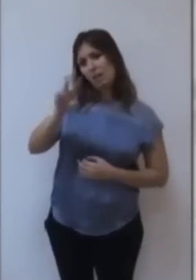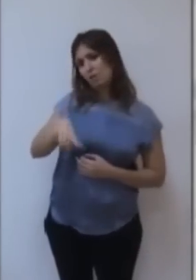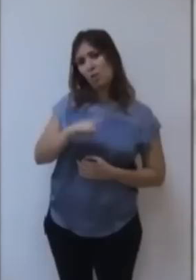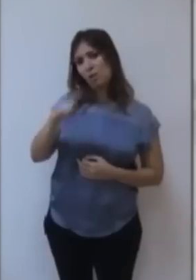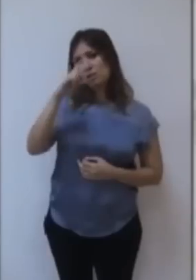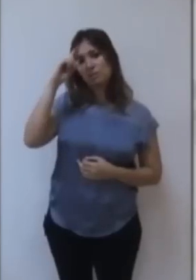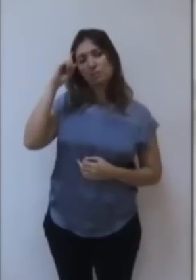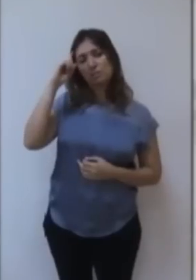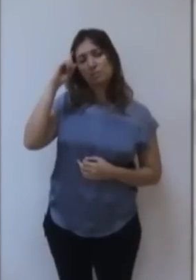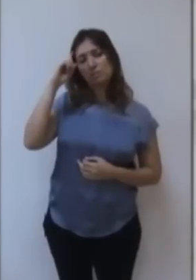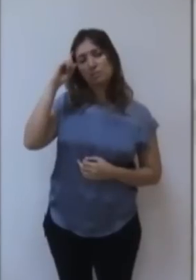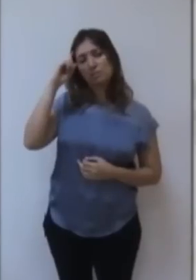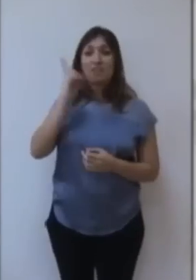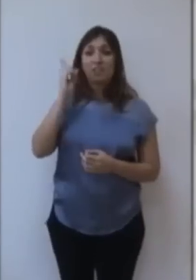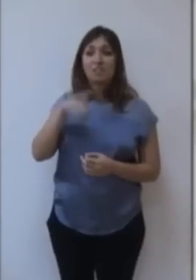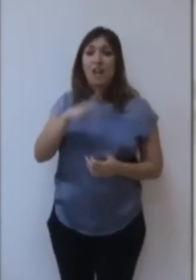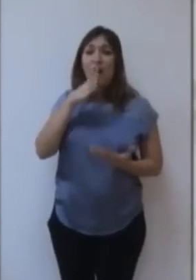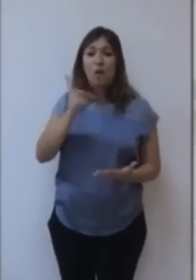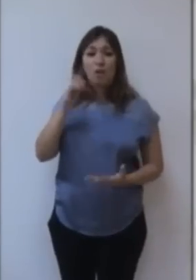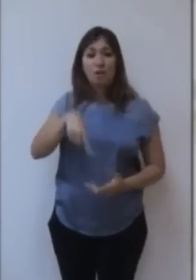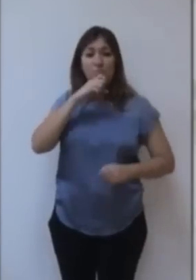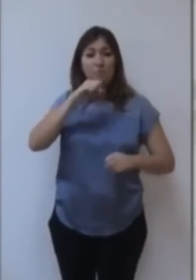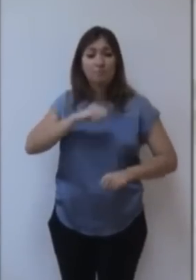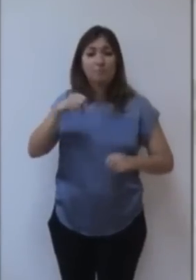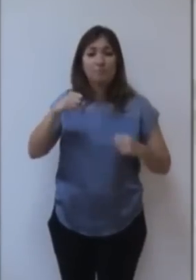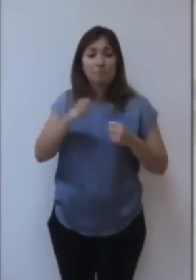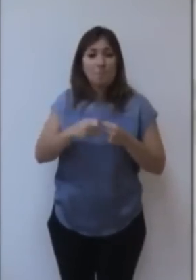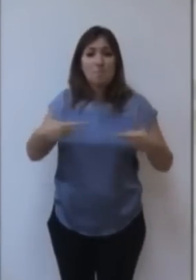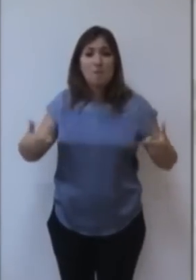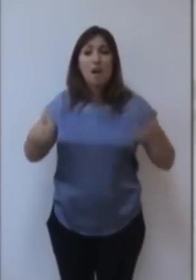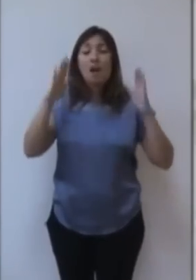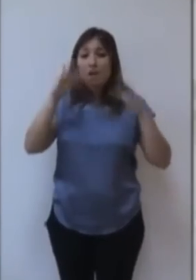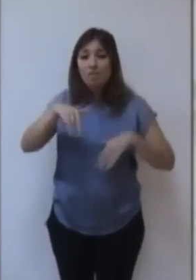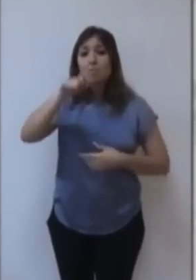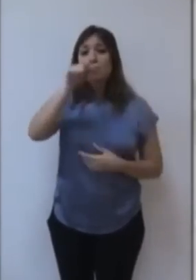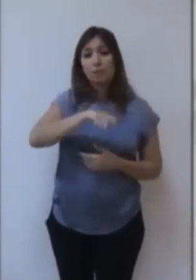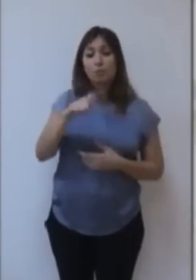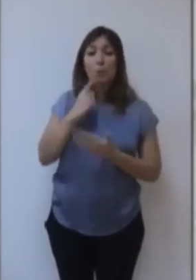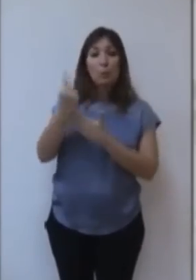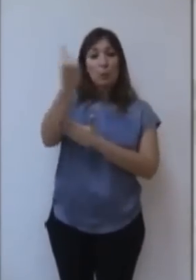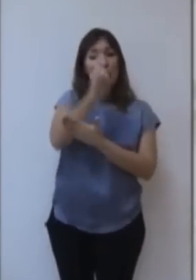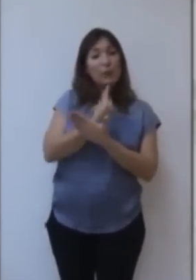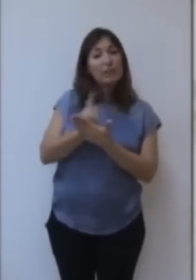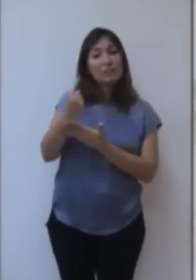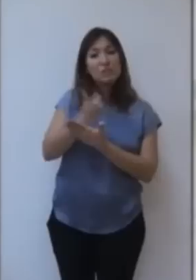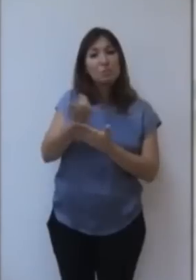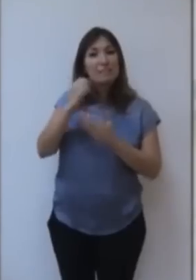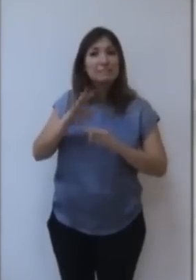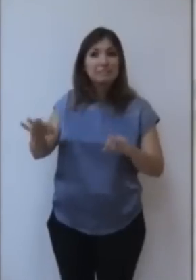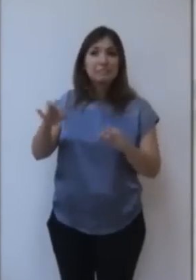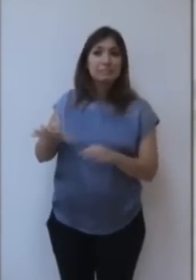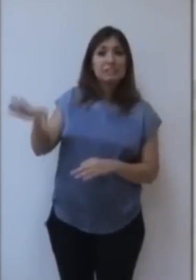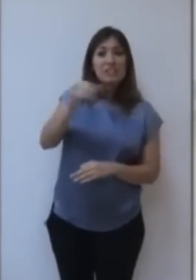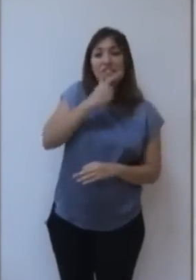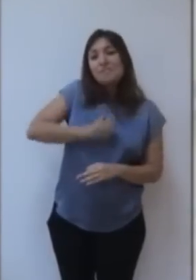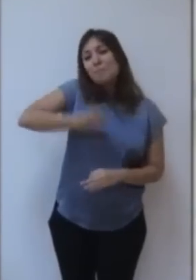de envejecimiento que estamos sufriendo hace que la población destinataria de diseños mucho más